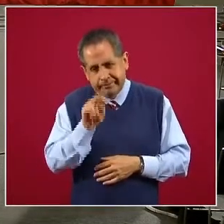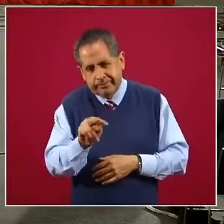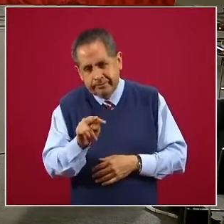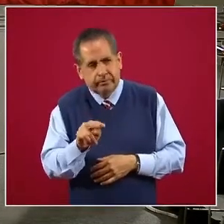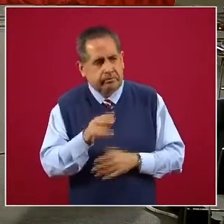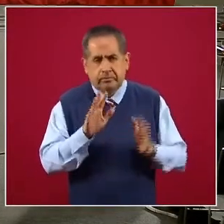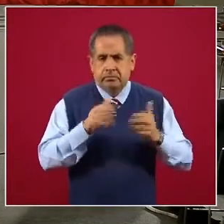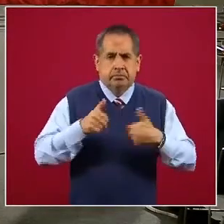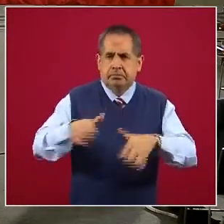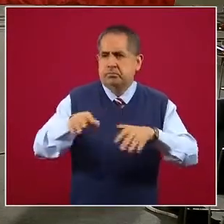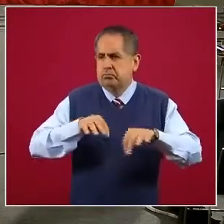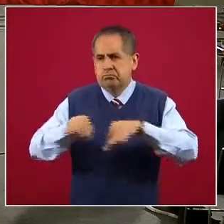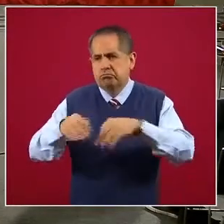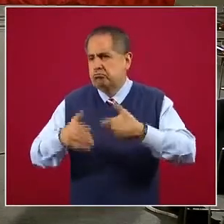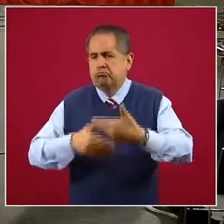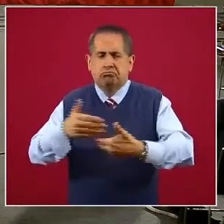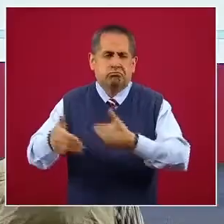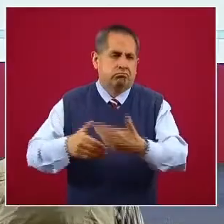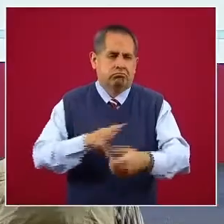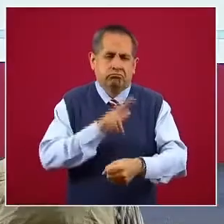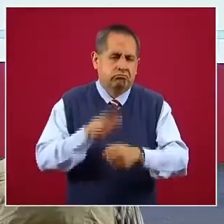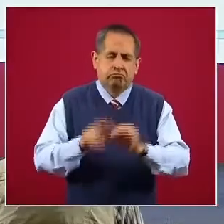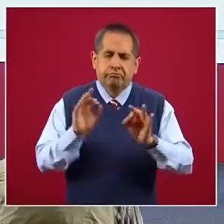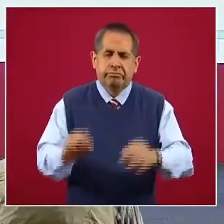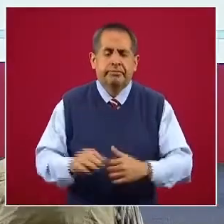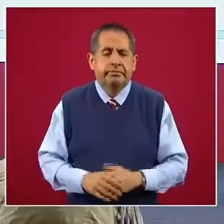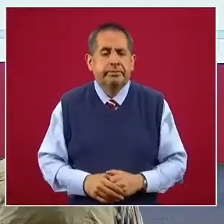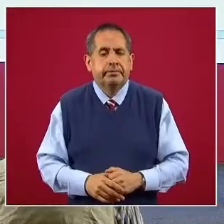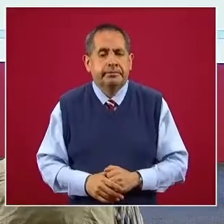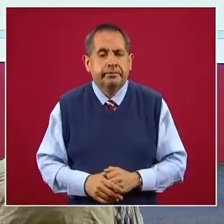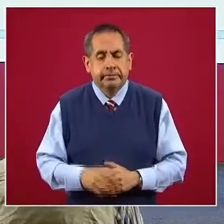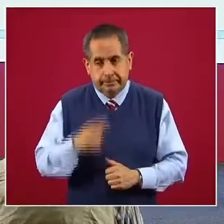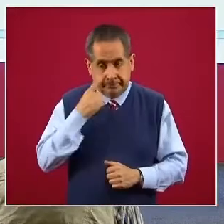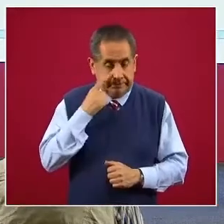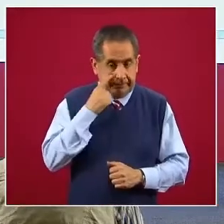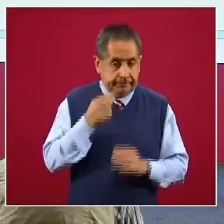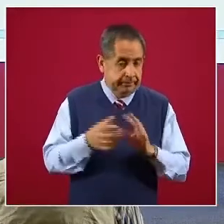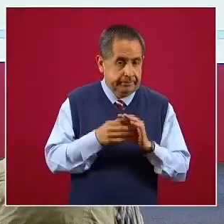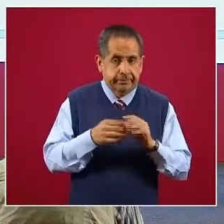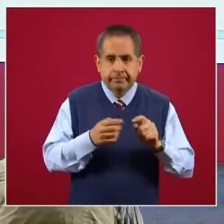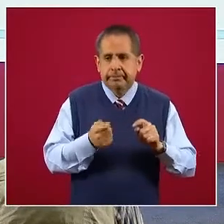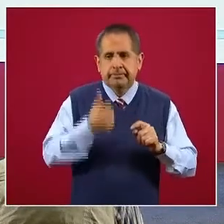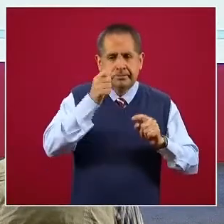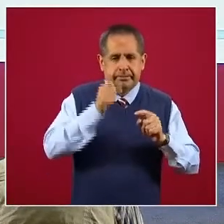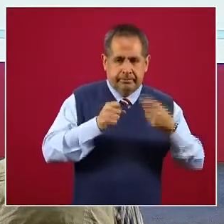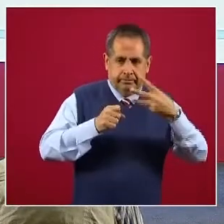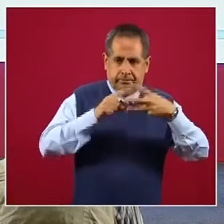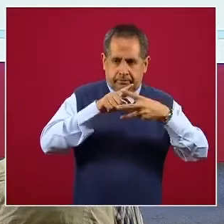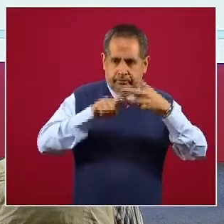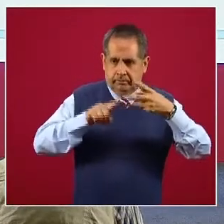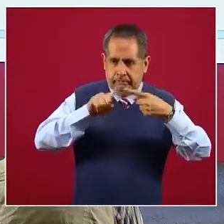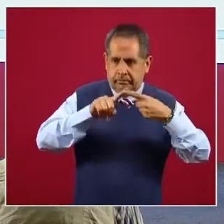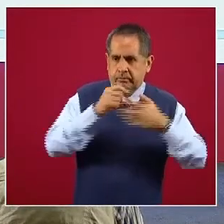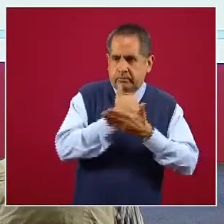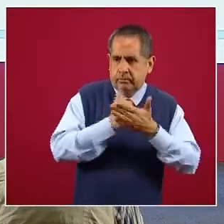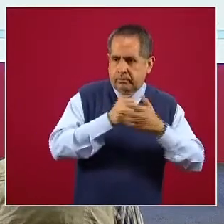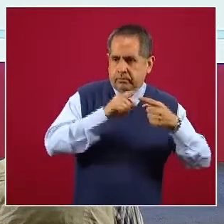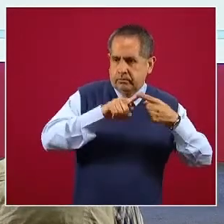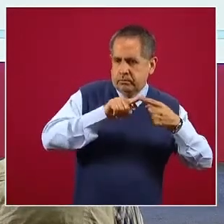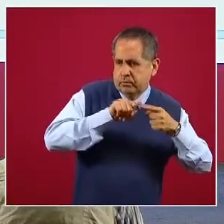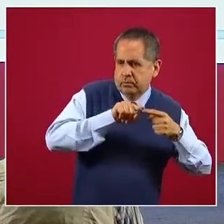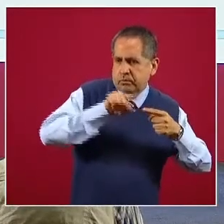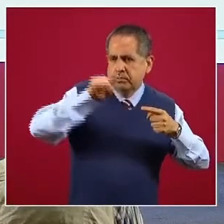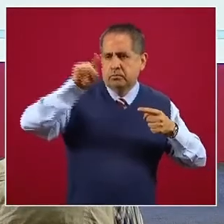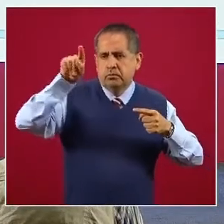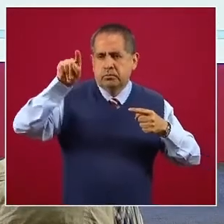lógicamente en la vida pública y nacional. Entonces veamos, la primera curva, que es precisamente la de color azul,